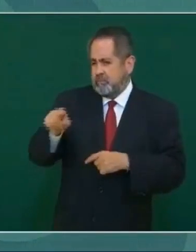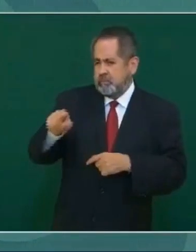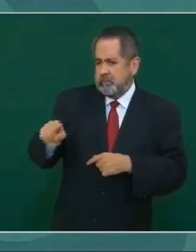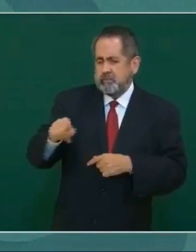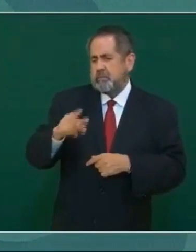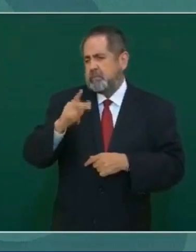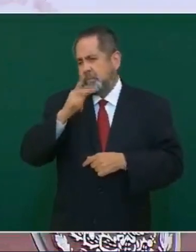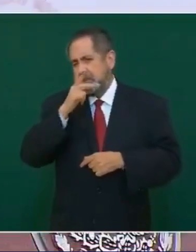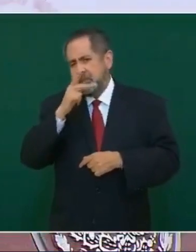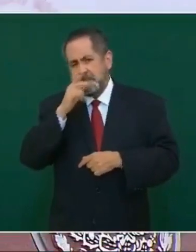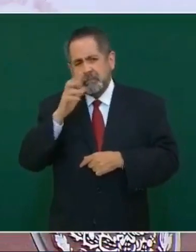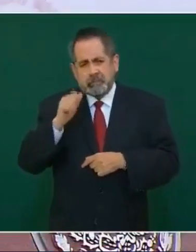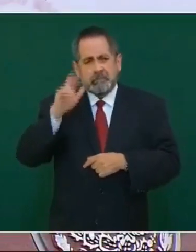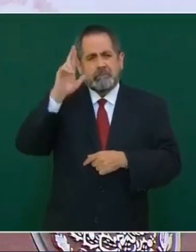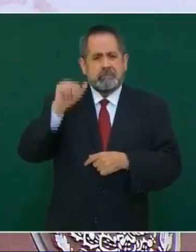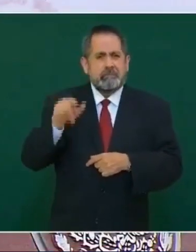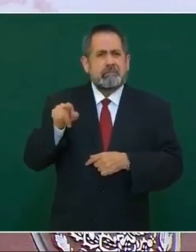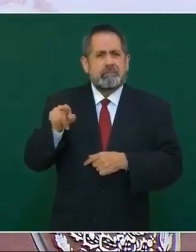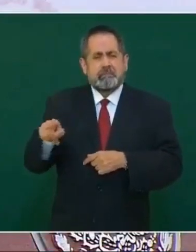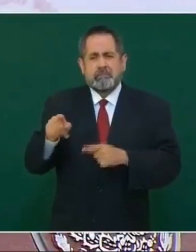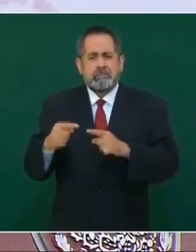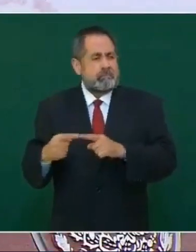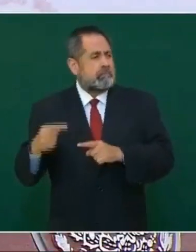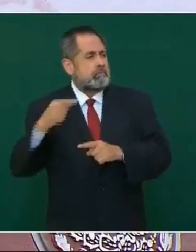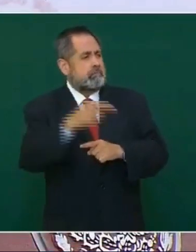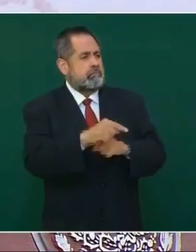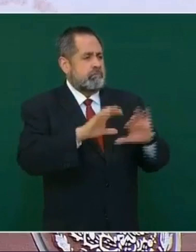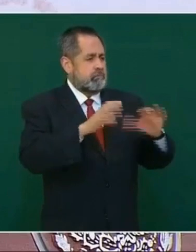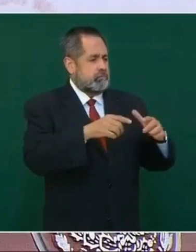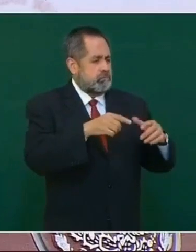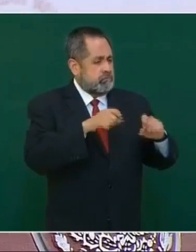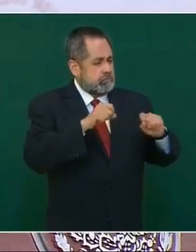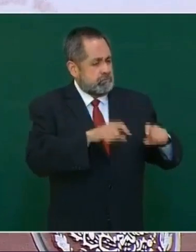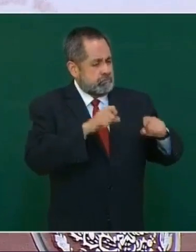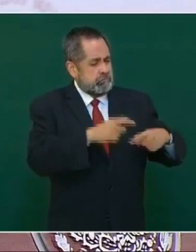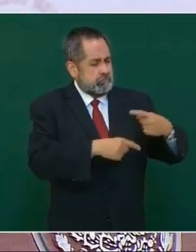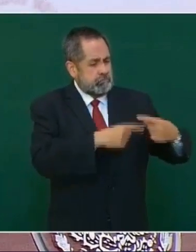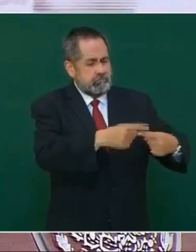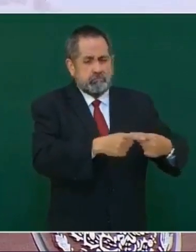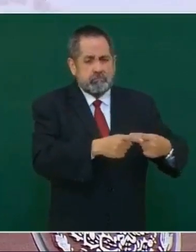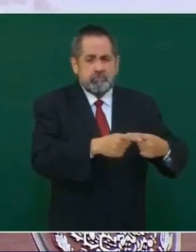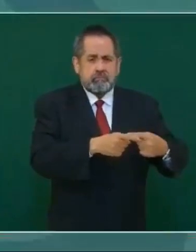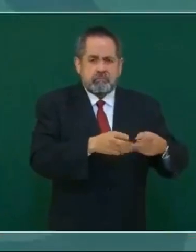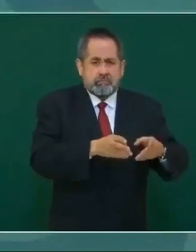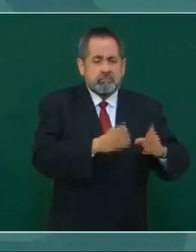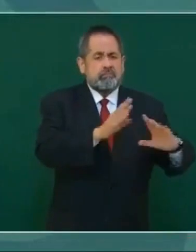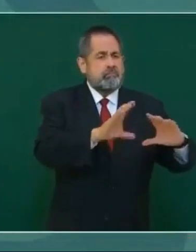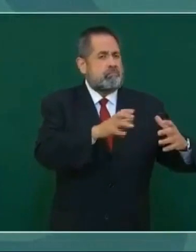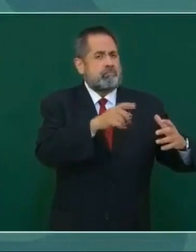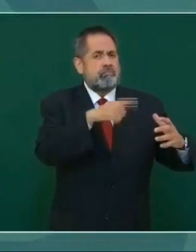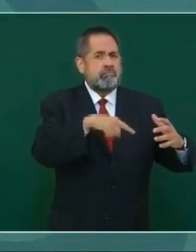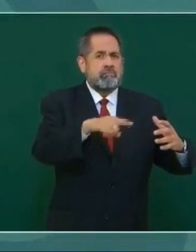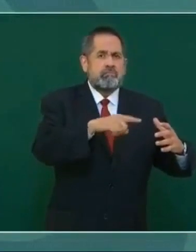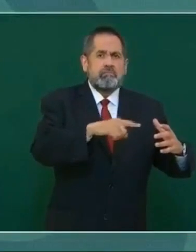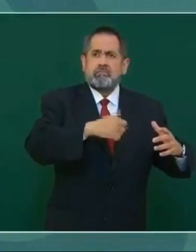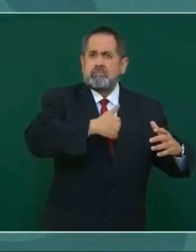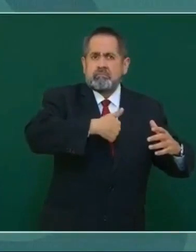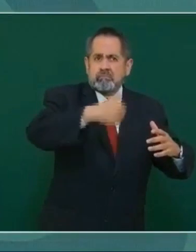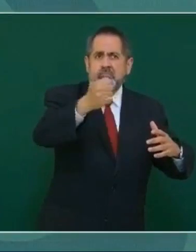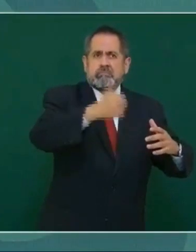estaba en un bloque conservador, que iban al